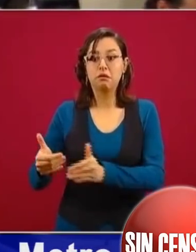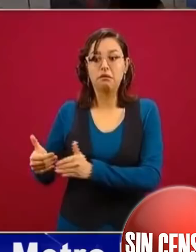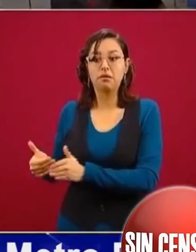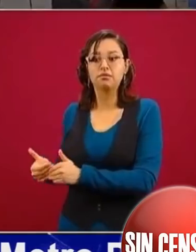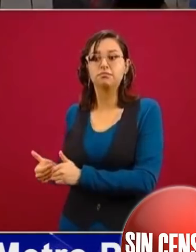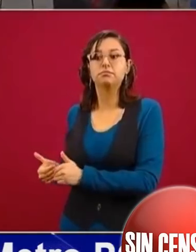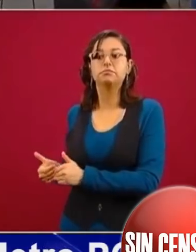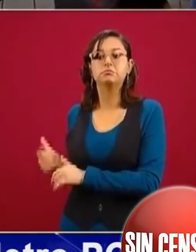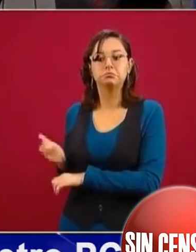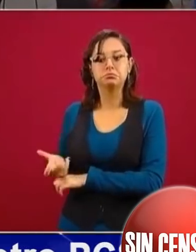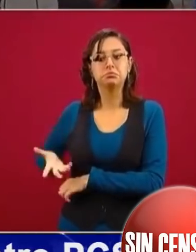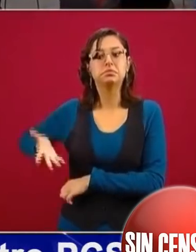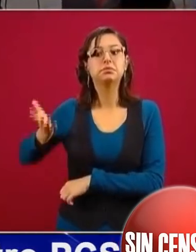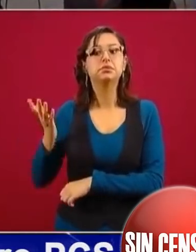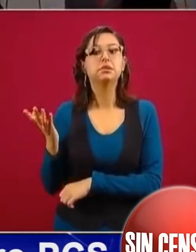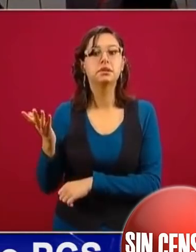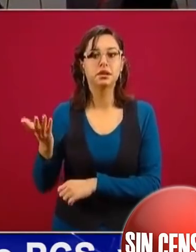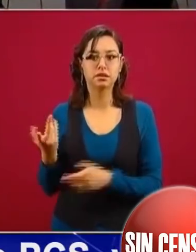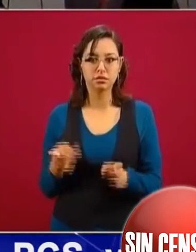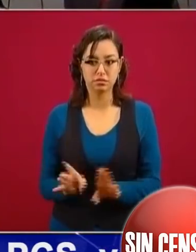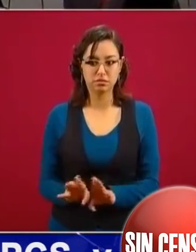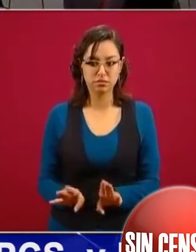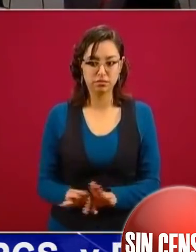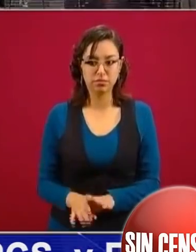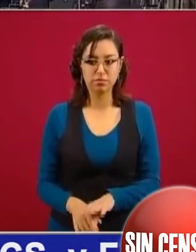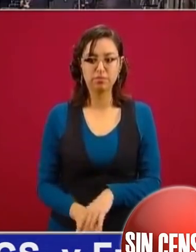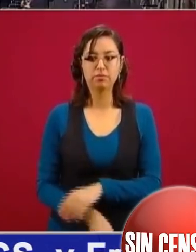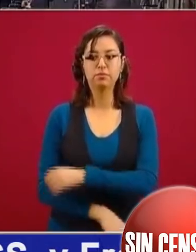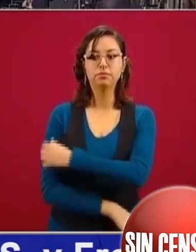Gracias. Sí, mire,